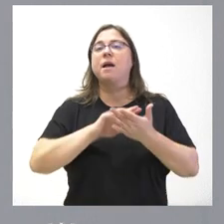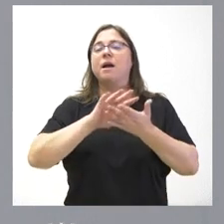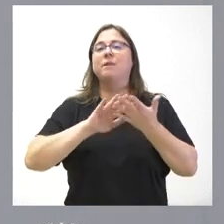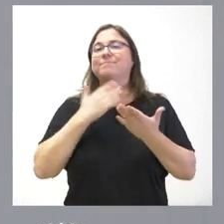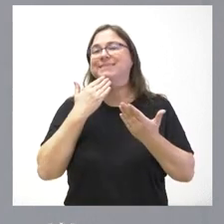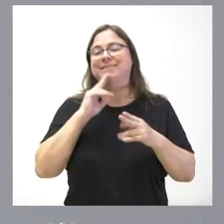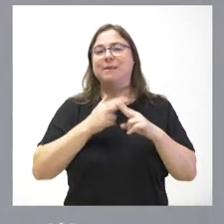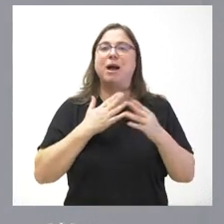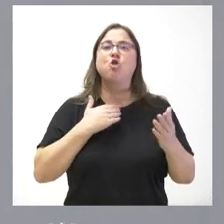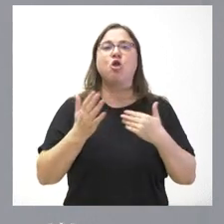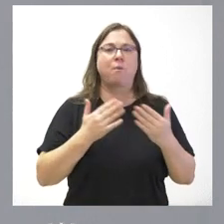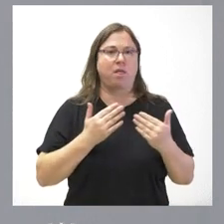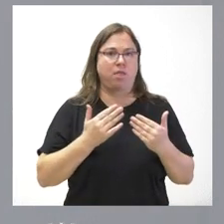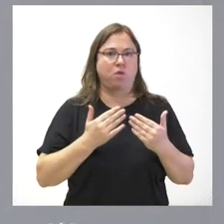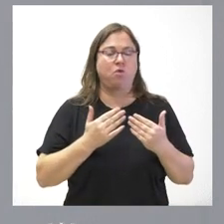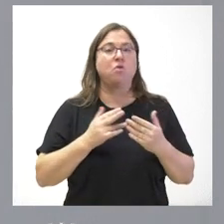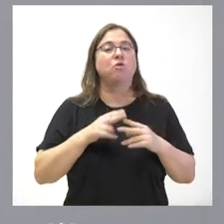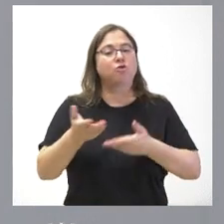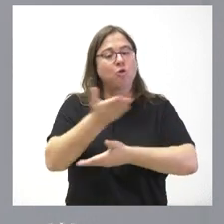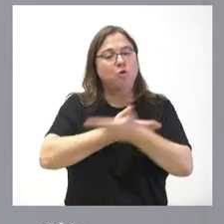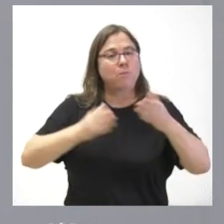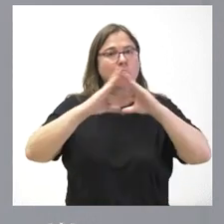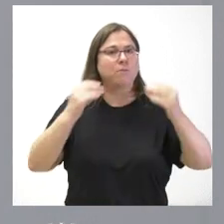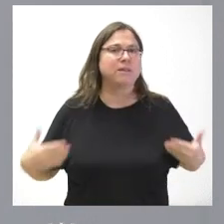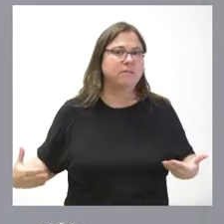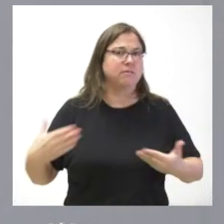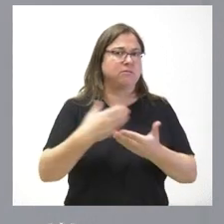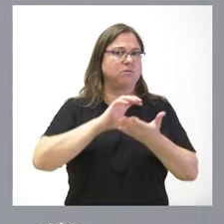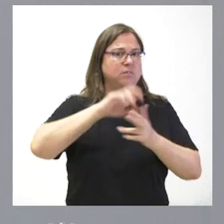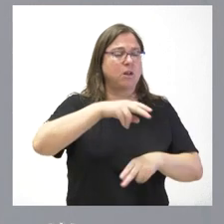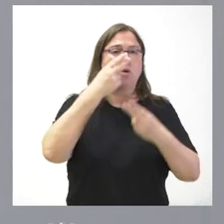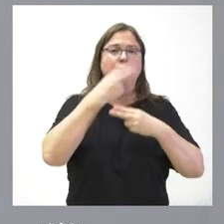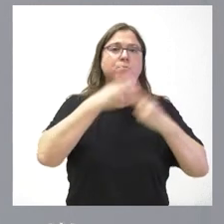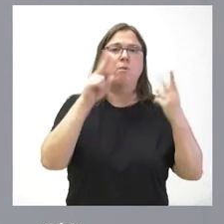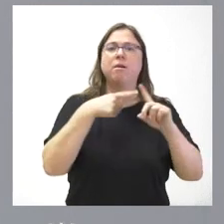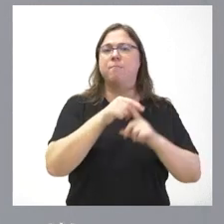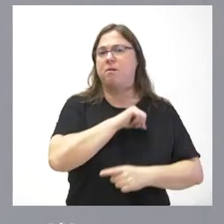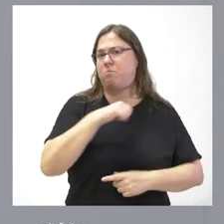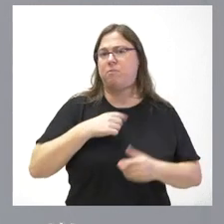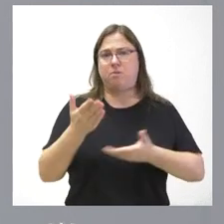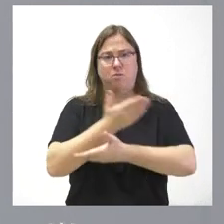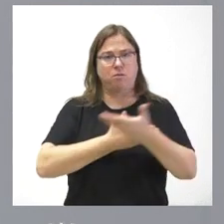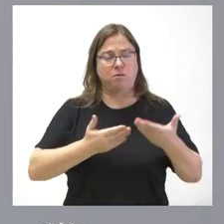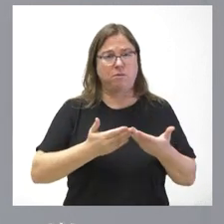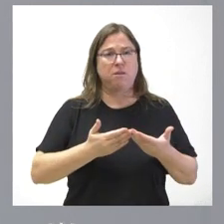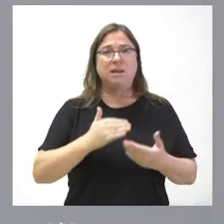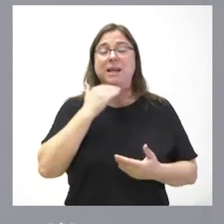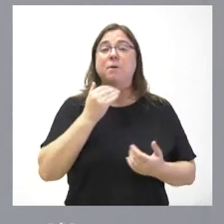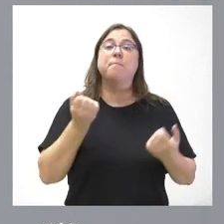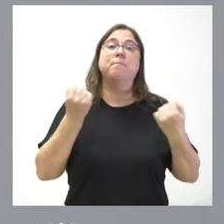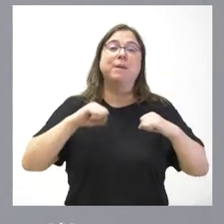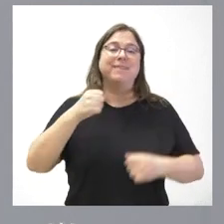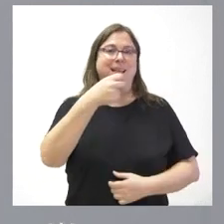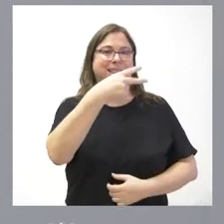colaboración que se hace con todas las universidades de Castilla de León públicas y privadas son 200 prácticas académicas no